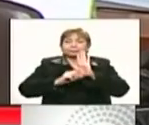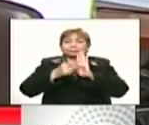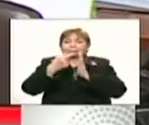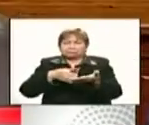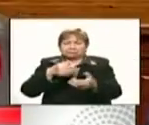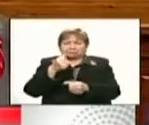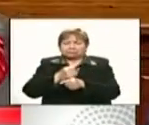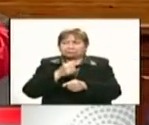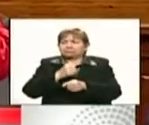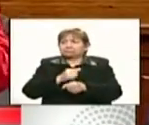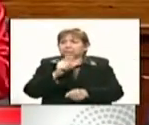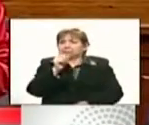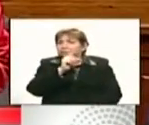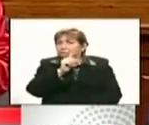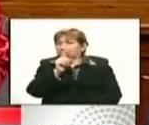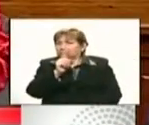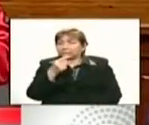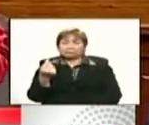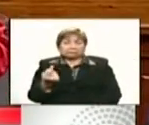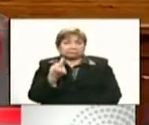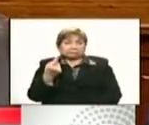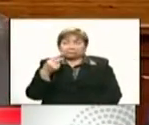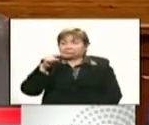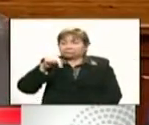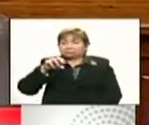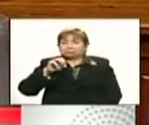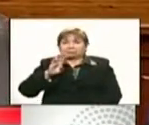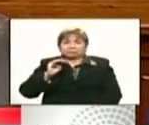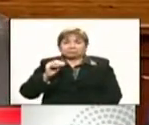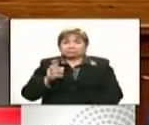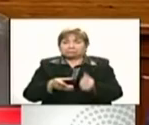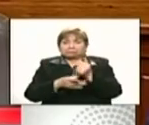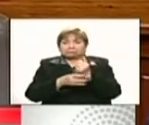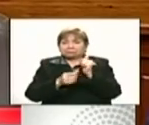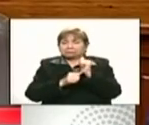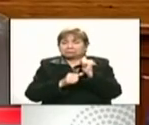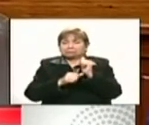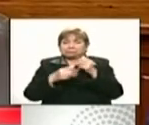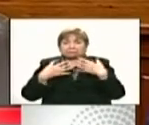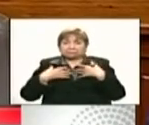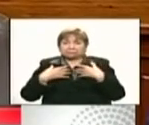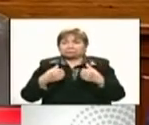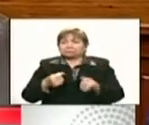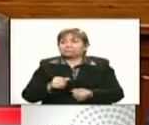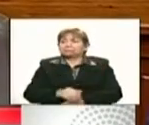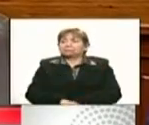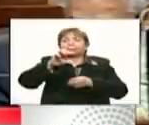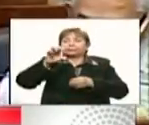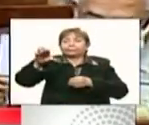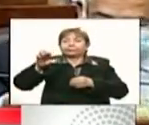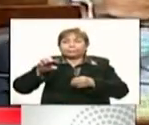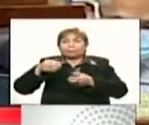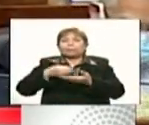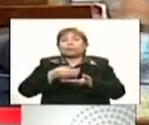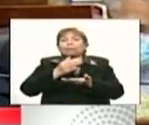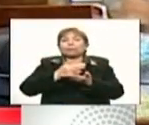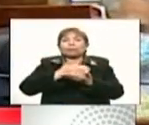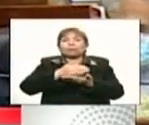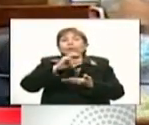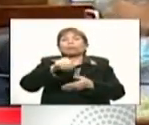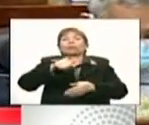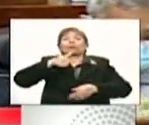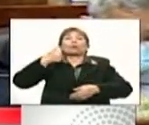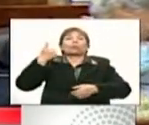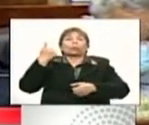de conversar también con el doctor Urbiola, y él señalaba lo siguiente, haciendo referencia a la iniciativa de autoría